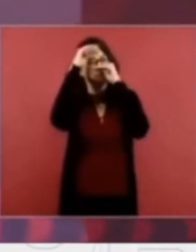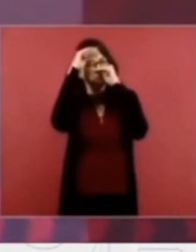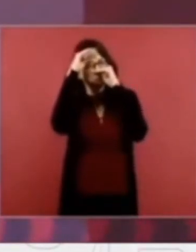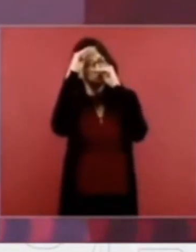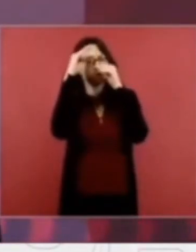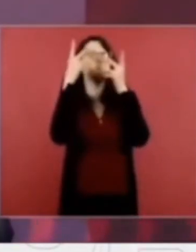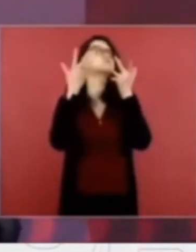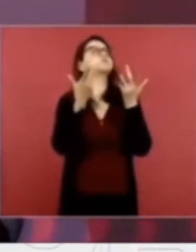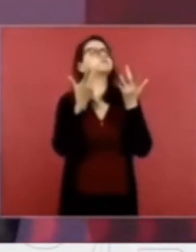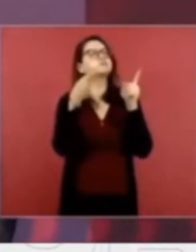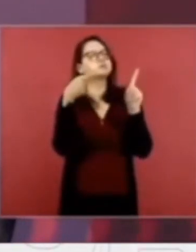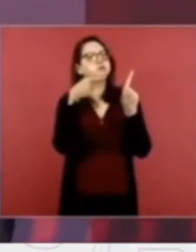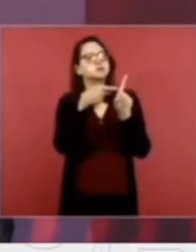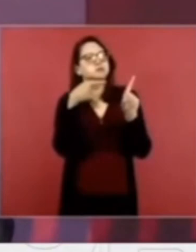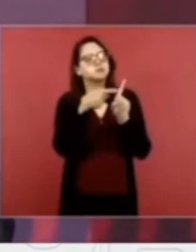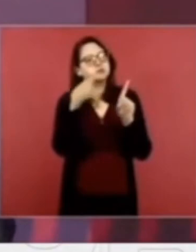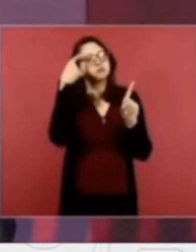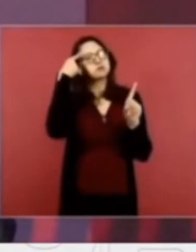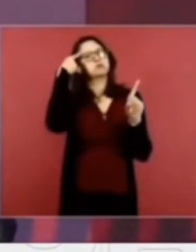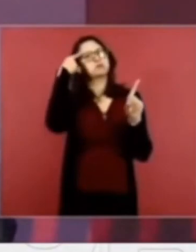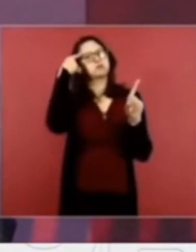y retrógrada,